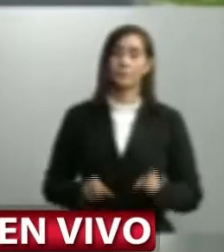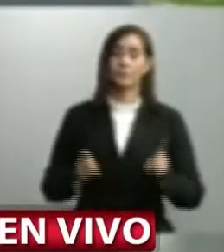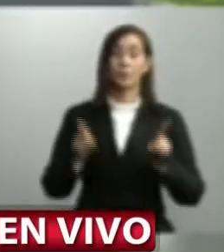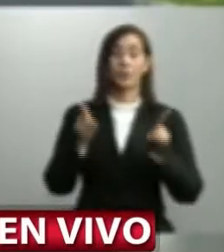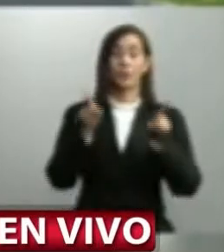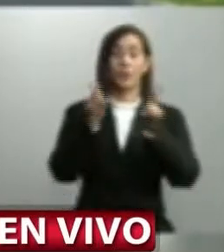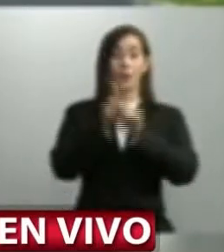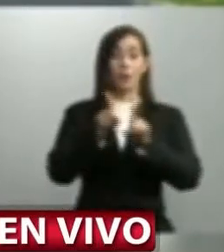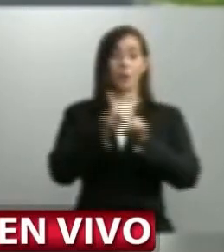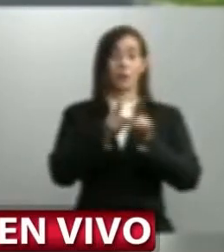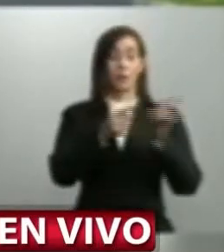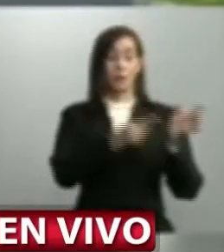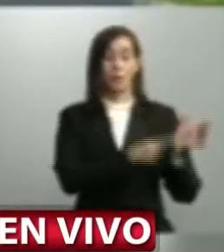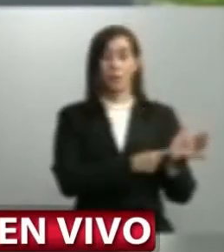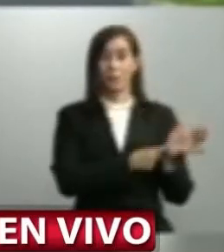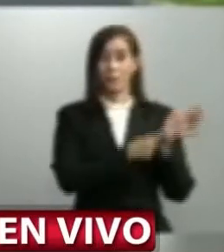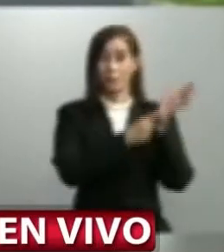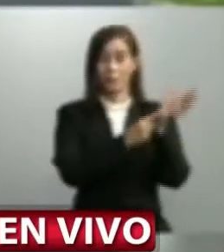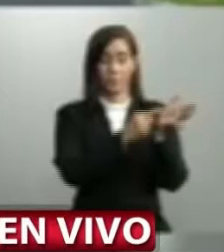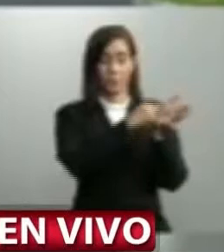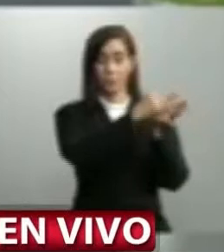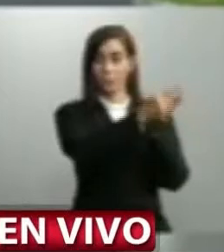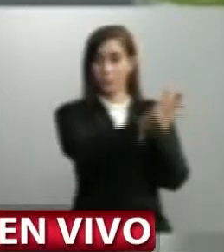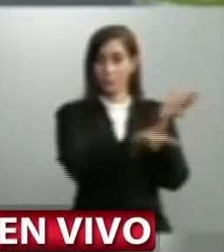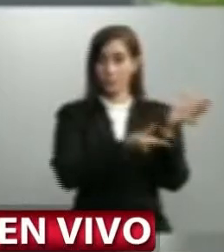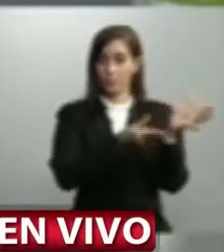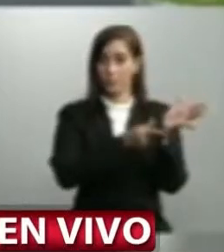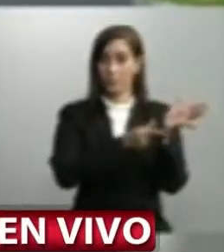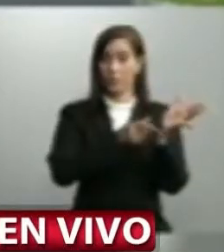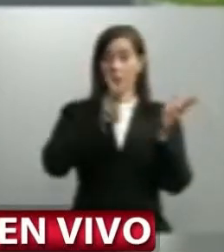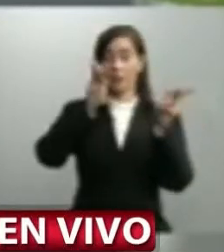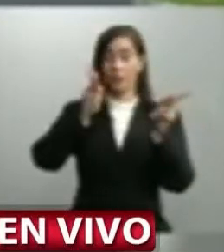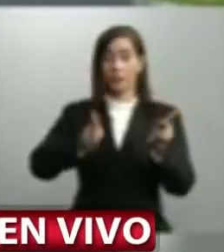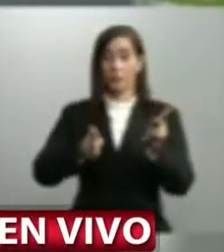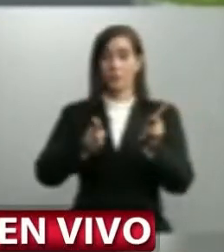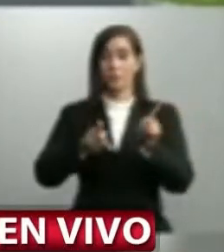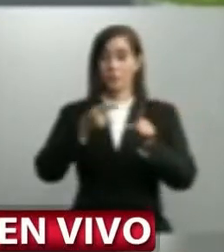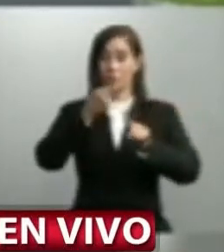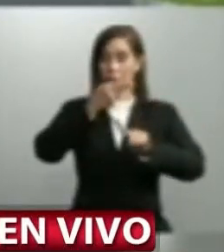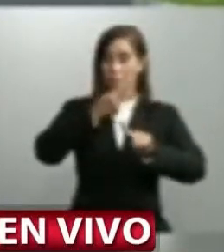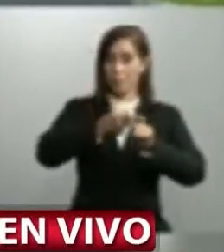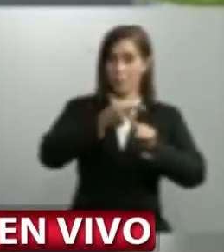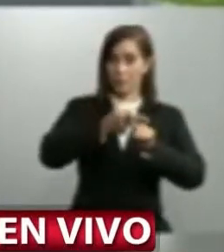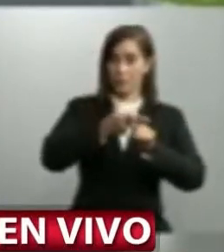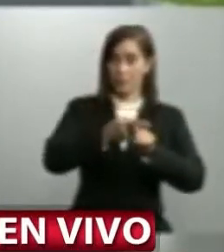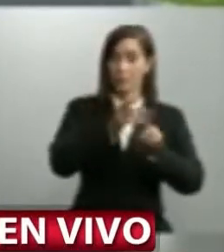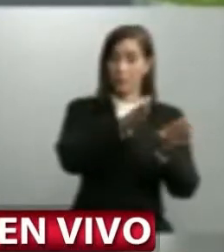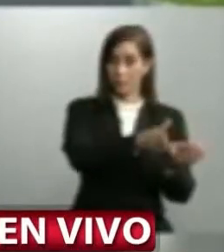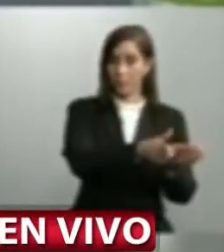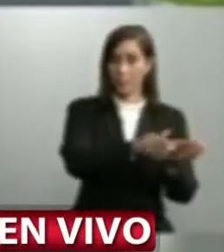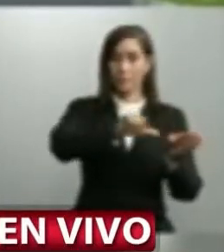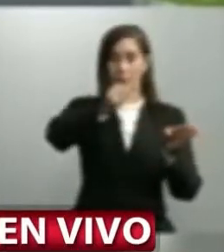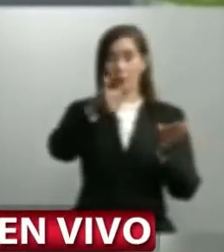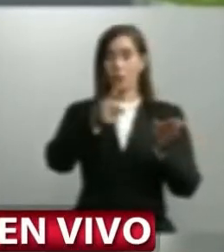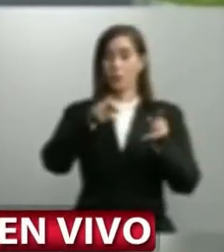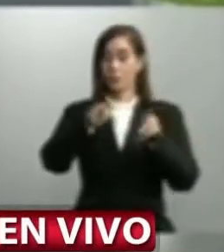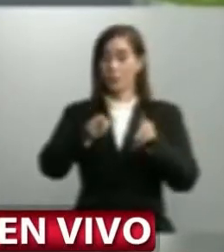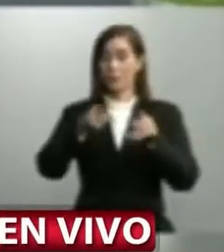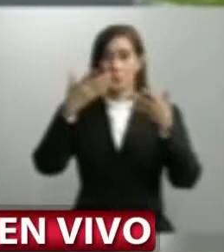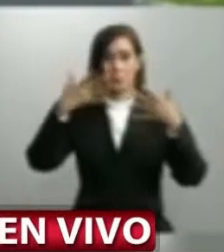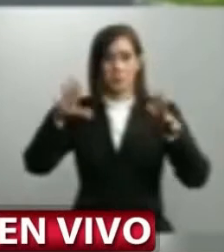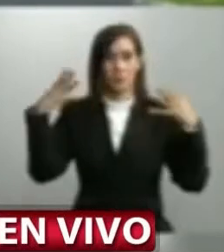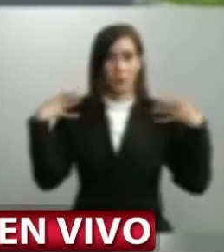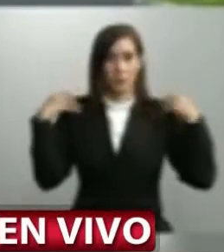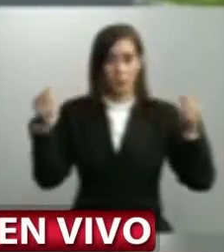presentamos la gráfica de casos activos, casos recuperados y de